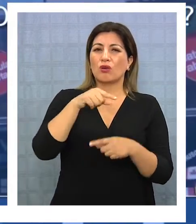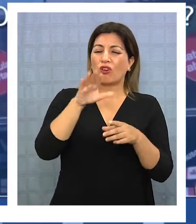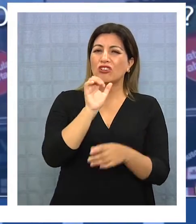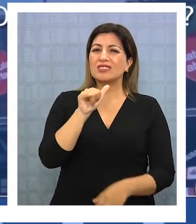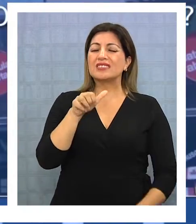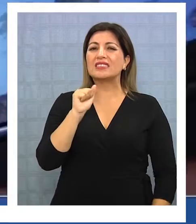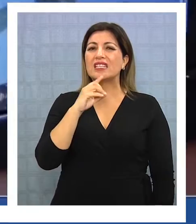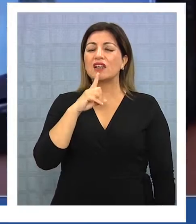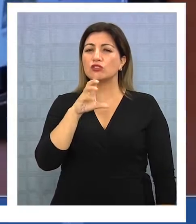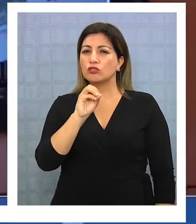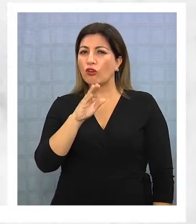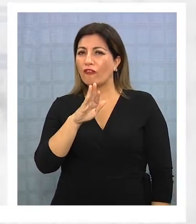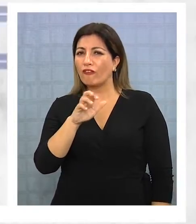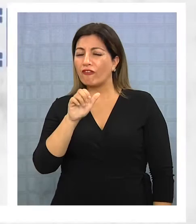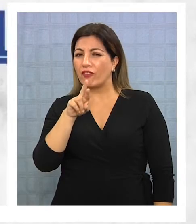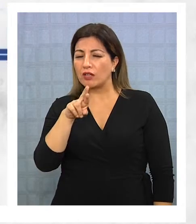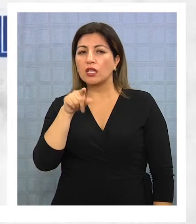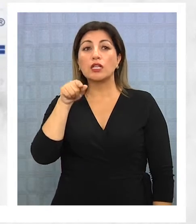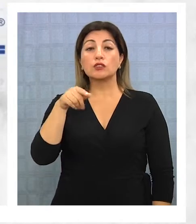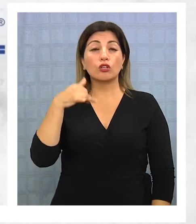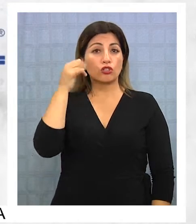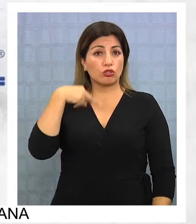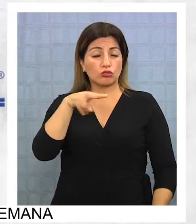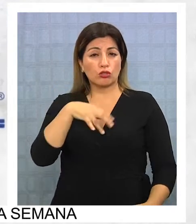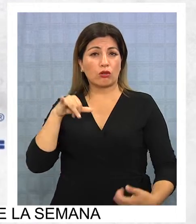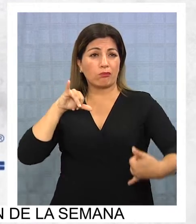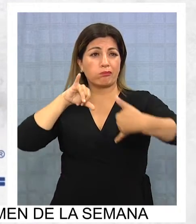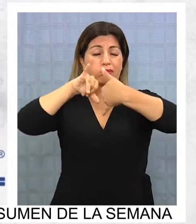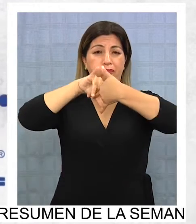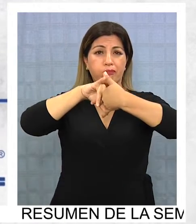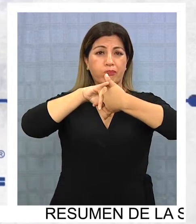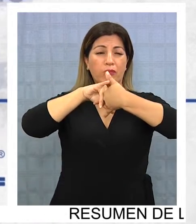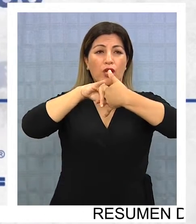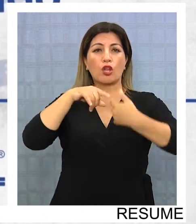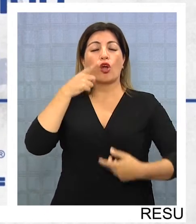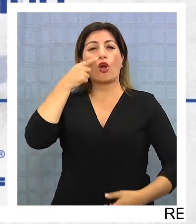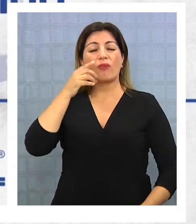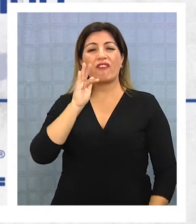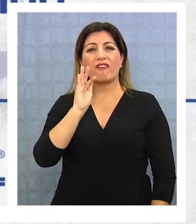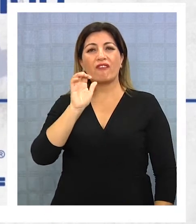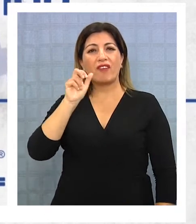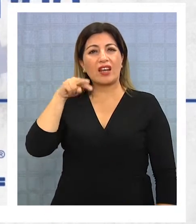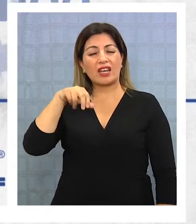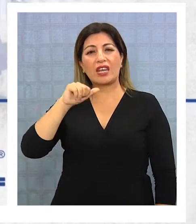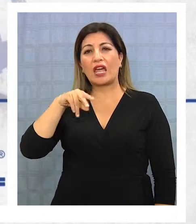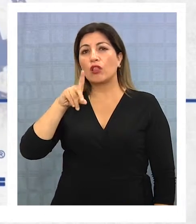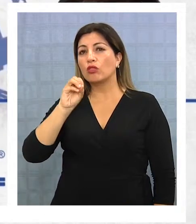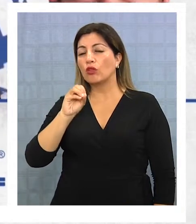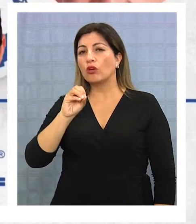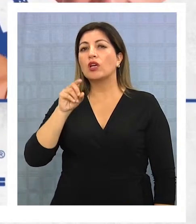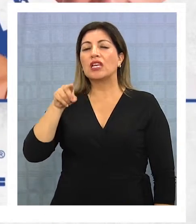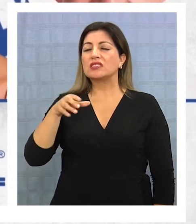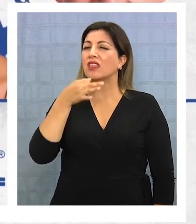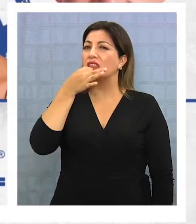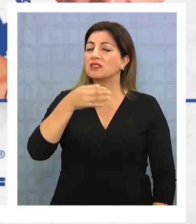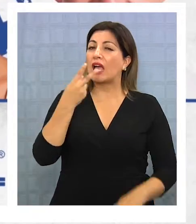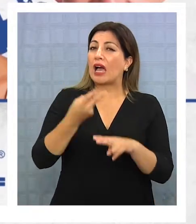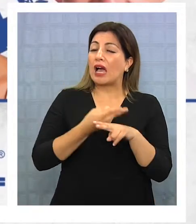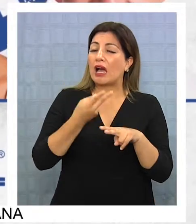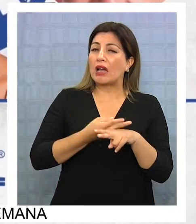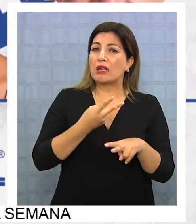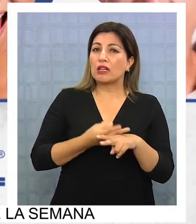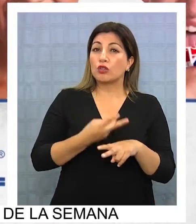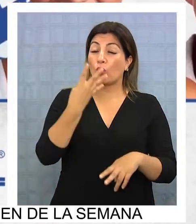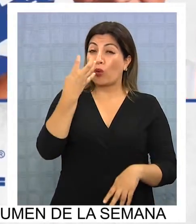la franquicia trongé mediante contacto telefónico fernando cansino habló sobre la deuda de más de 40 millones en arriendo que la empresa de idiomas